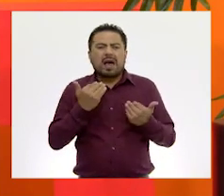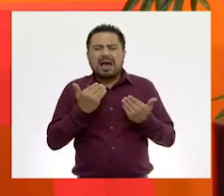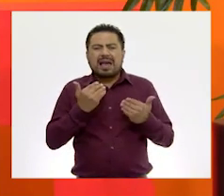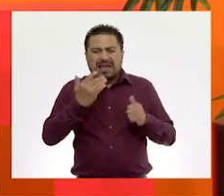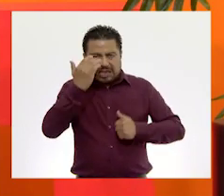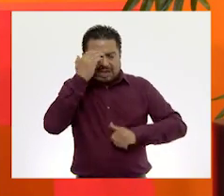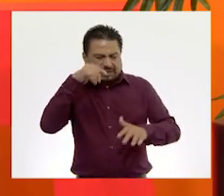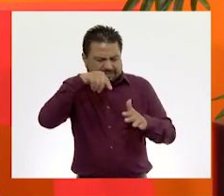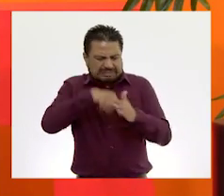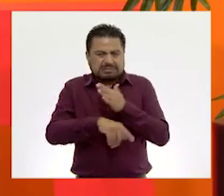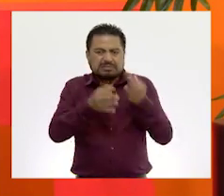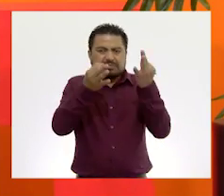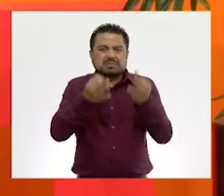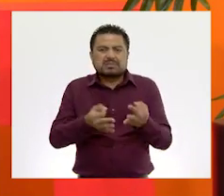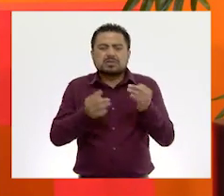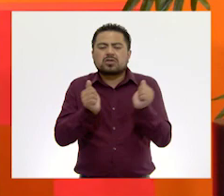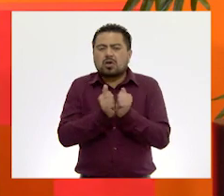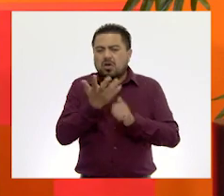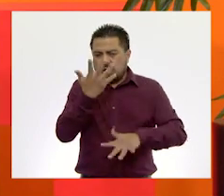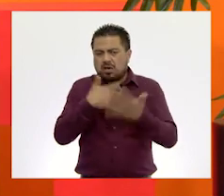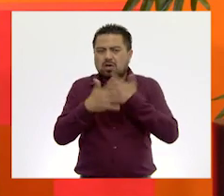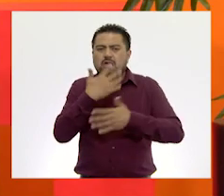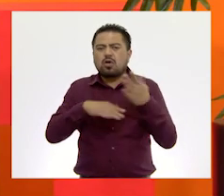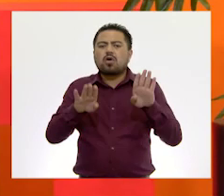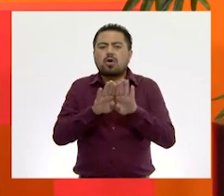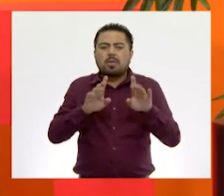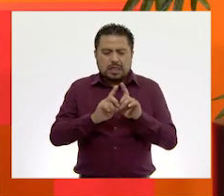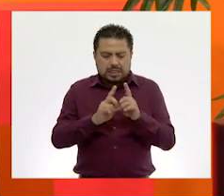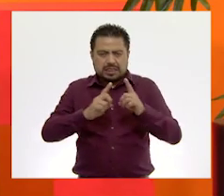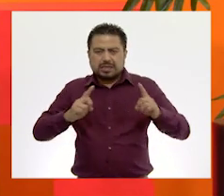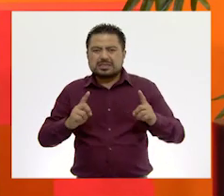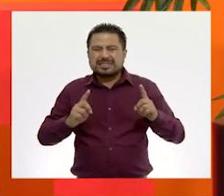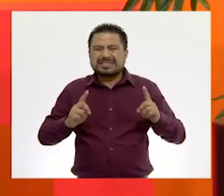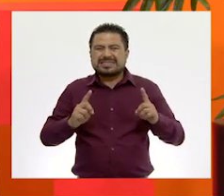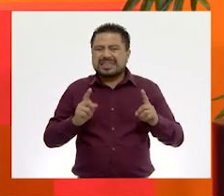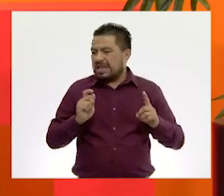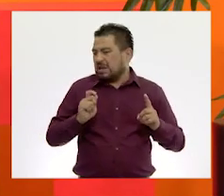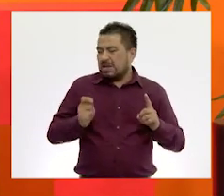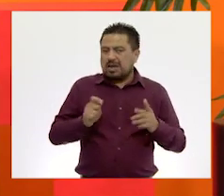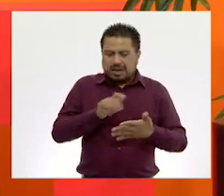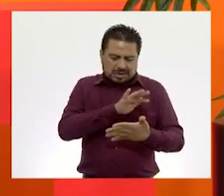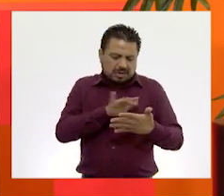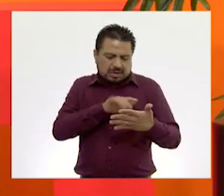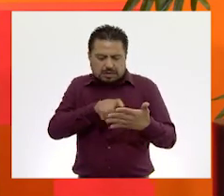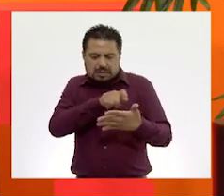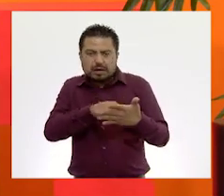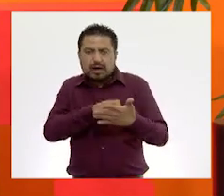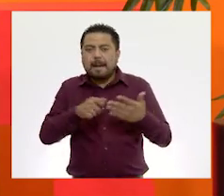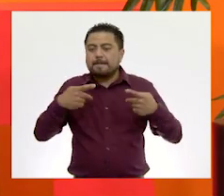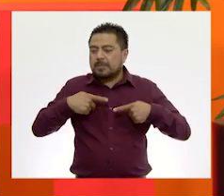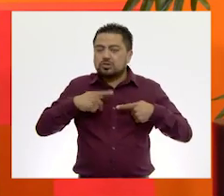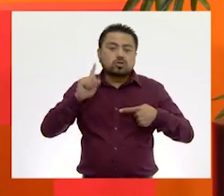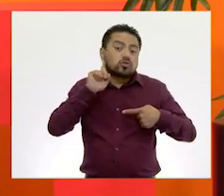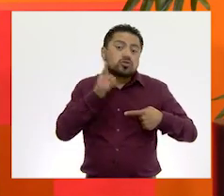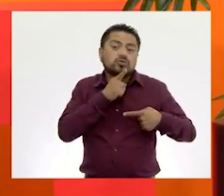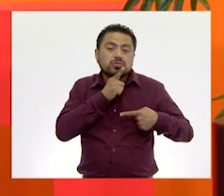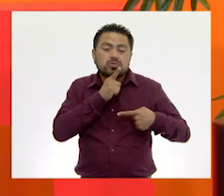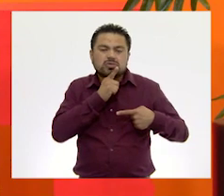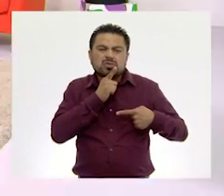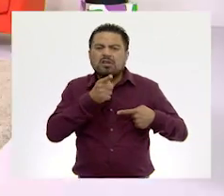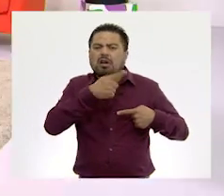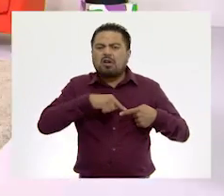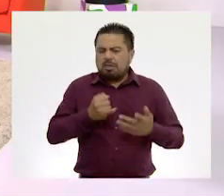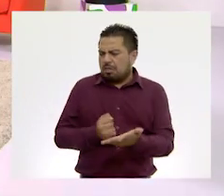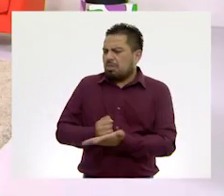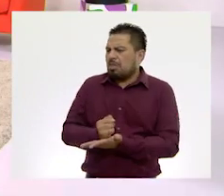este conocimiento del lenguaje y de cómo se desarrolla la lectoescritura en personas sordas, damos